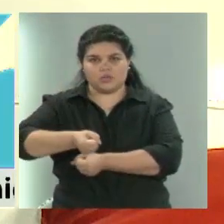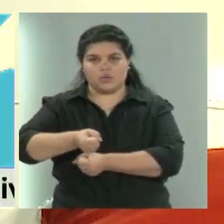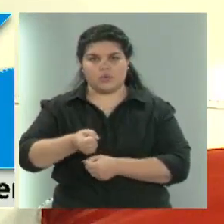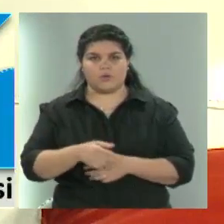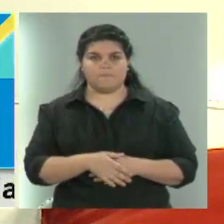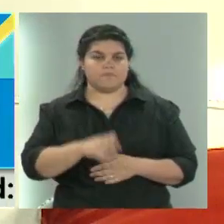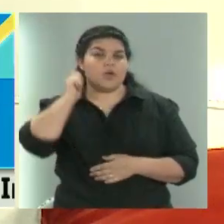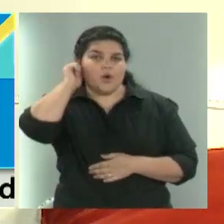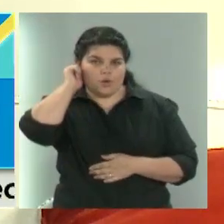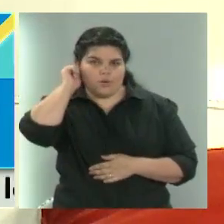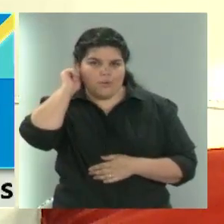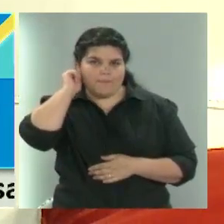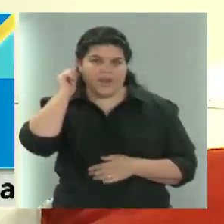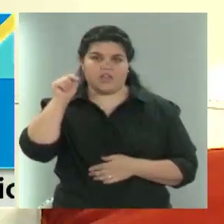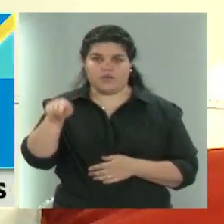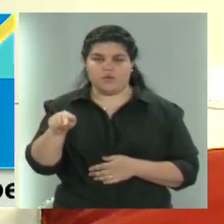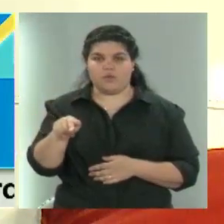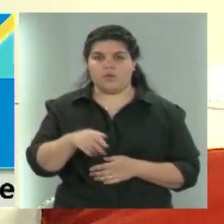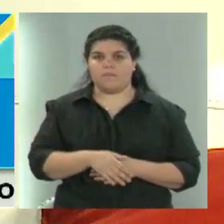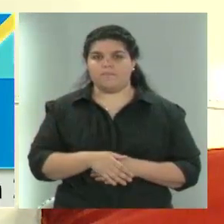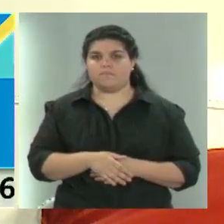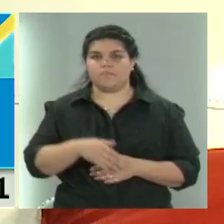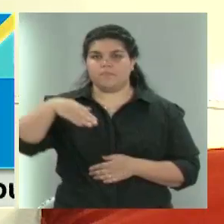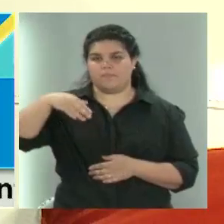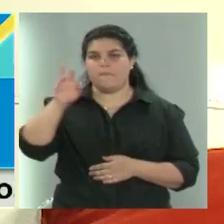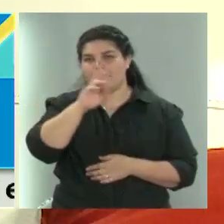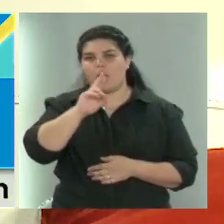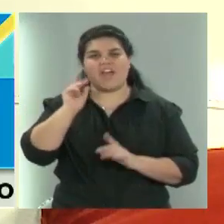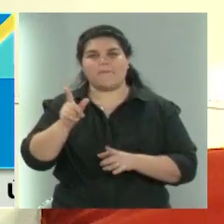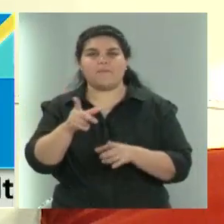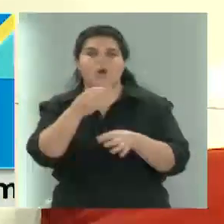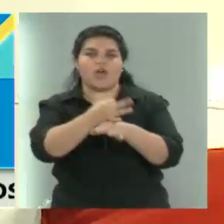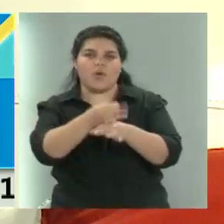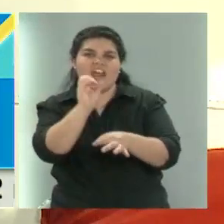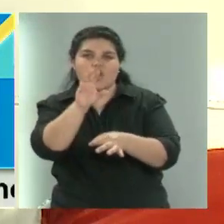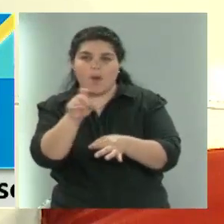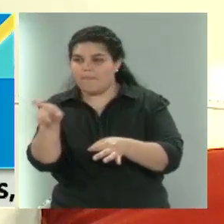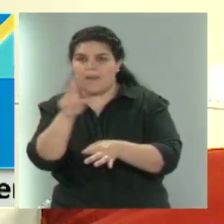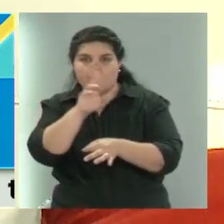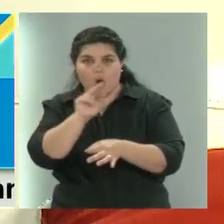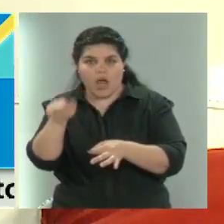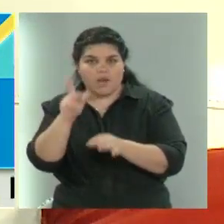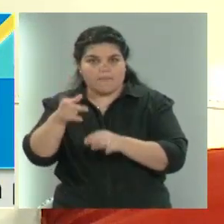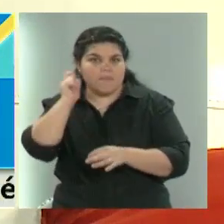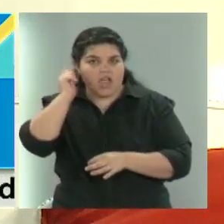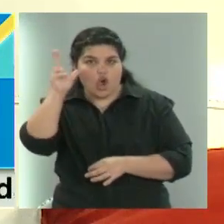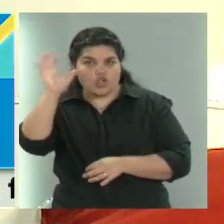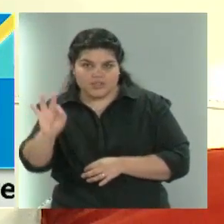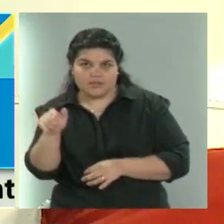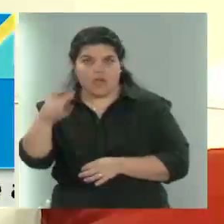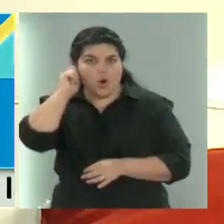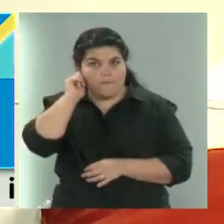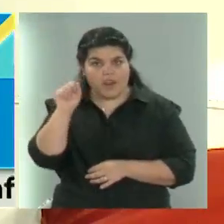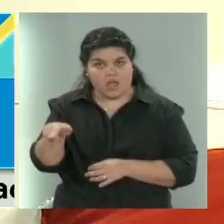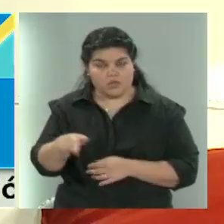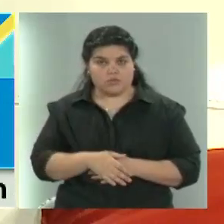de Marilyn Pena de Ferro, ¿no? Cumplía 80 años y lo festejaban ahí en el colegio y mostraban lo que habían hecho. Dos temas eran.